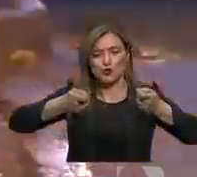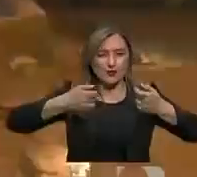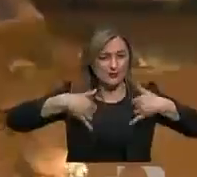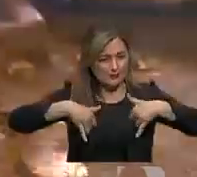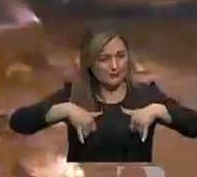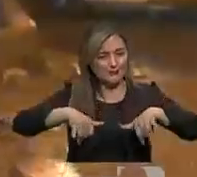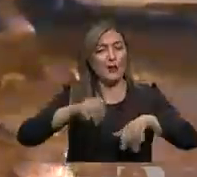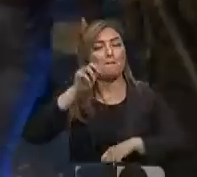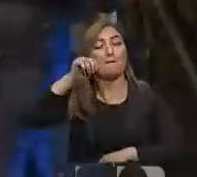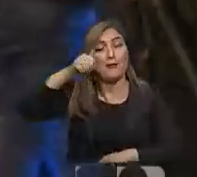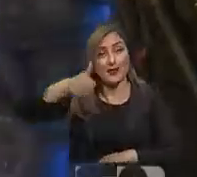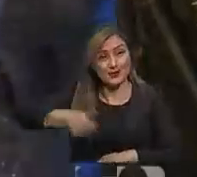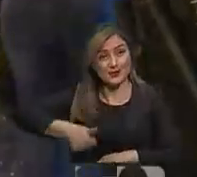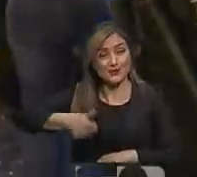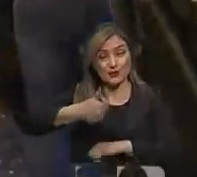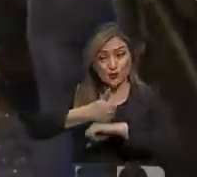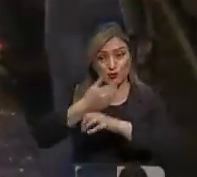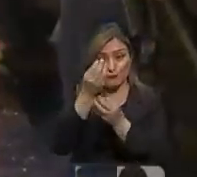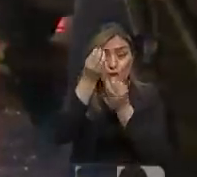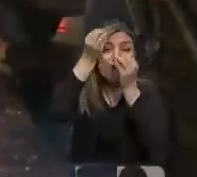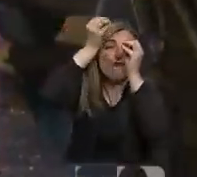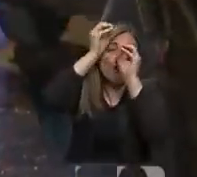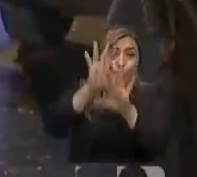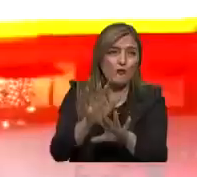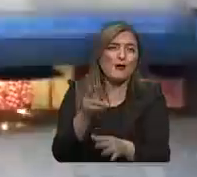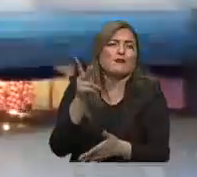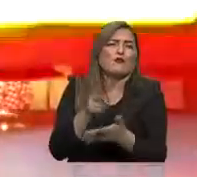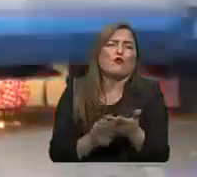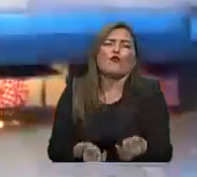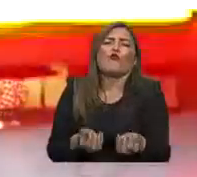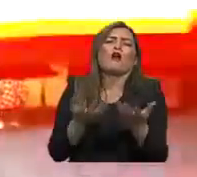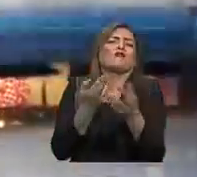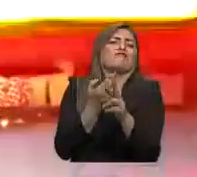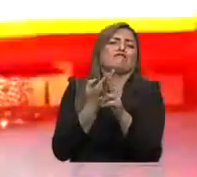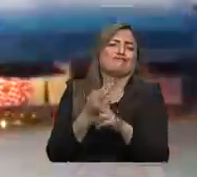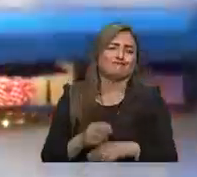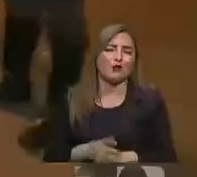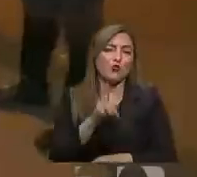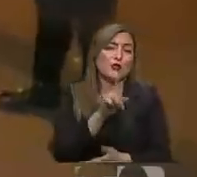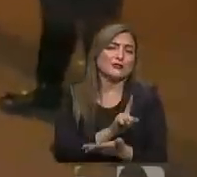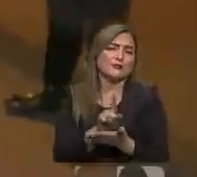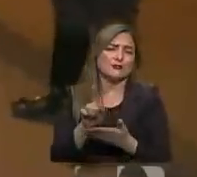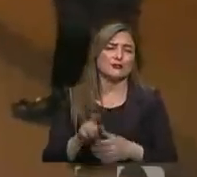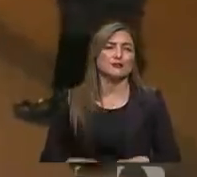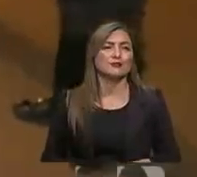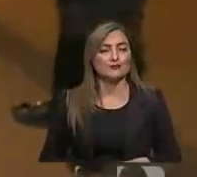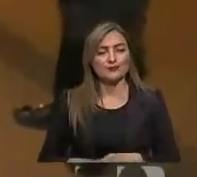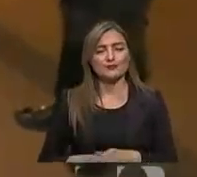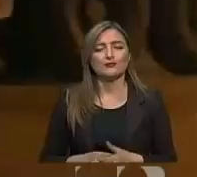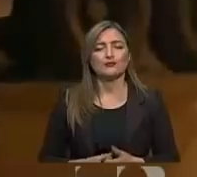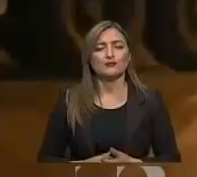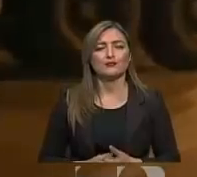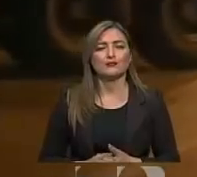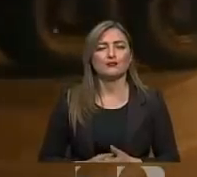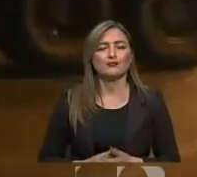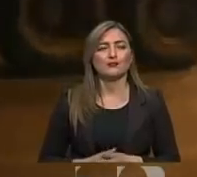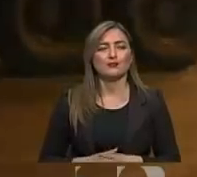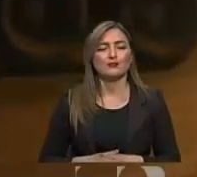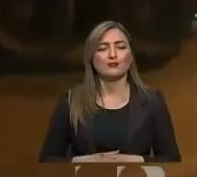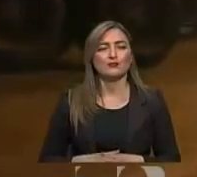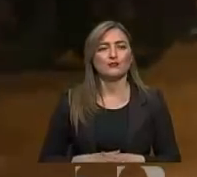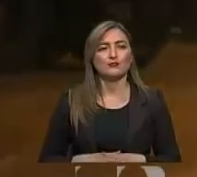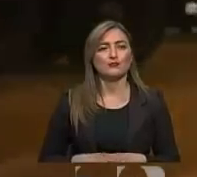está previsto que mañana las autoridades presenten los resultados de lo actuado durante una semana. Alberto